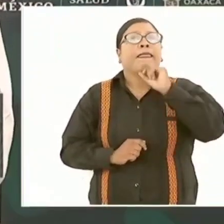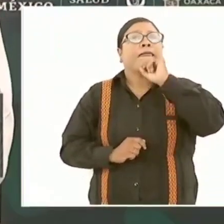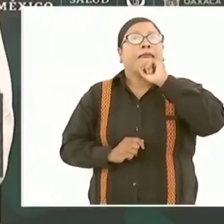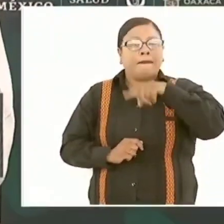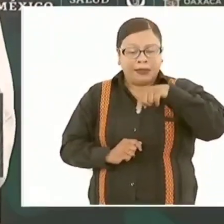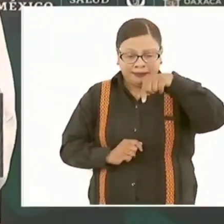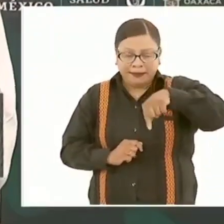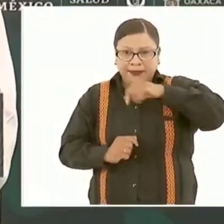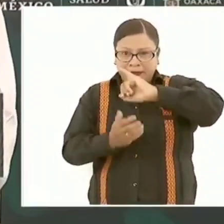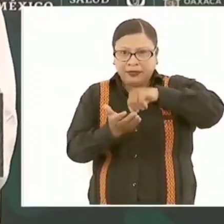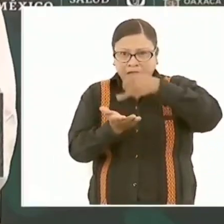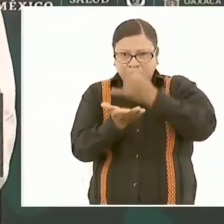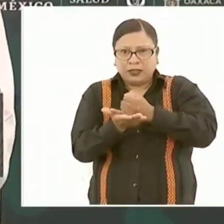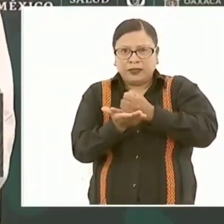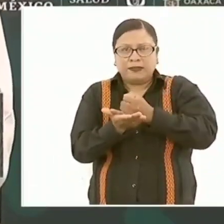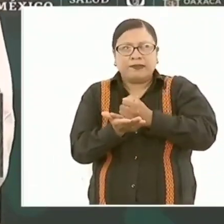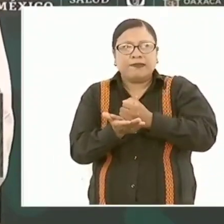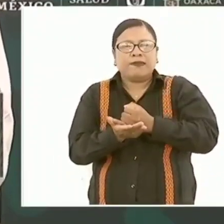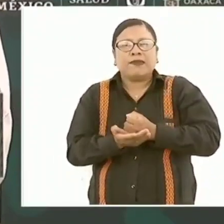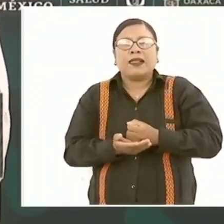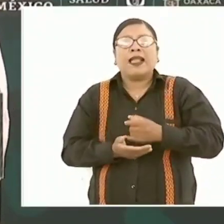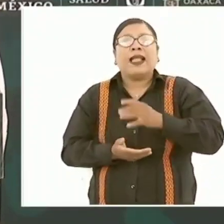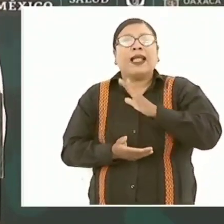aquí en Juchitán hay